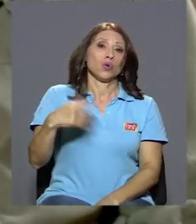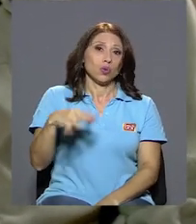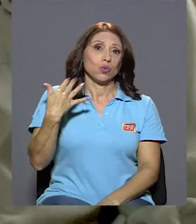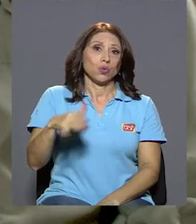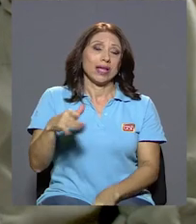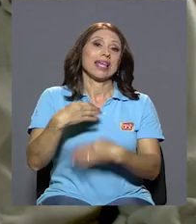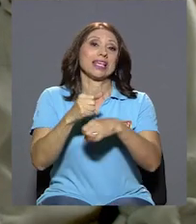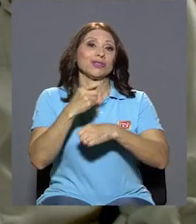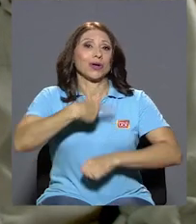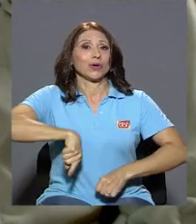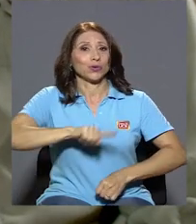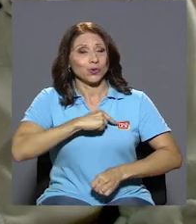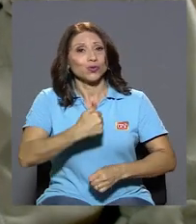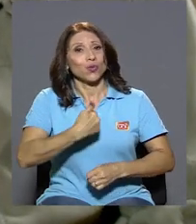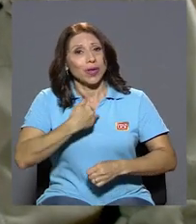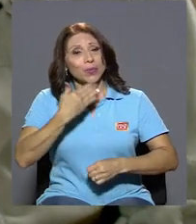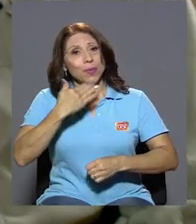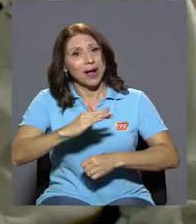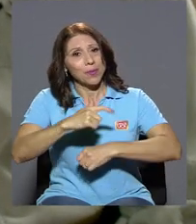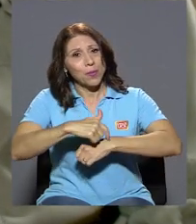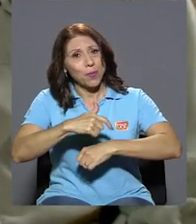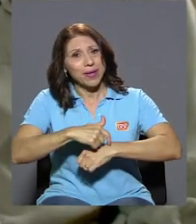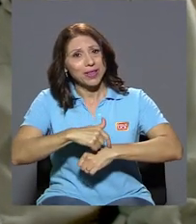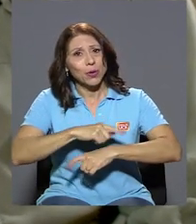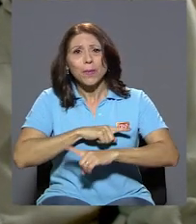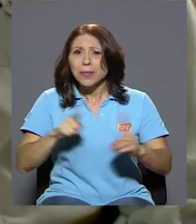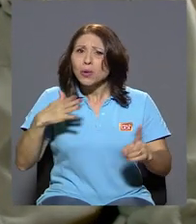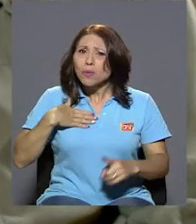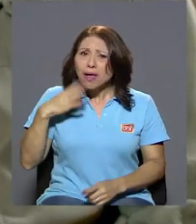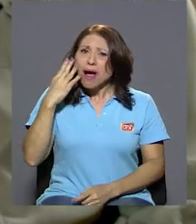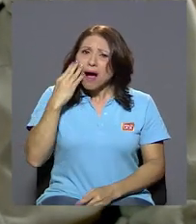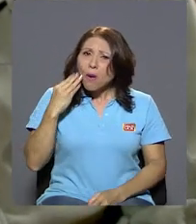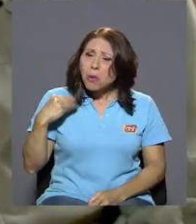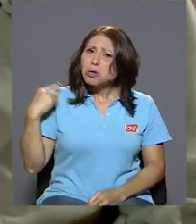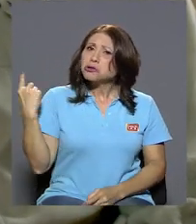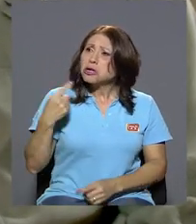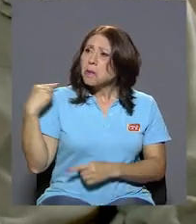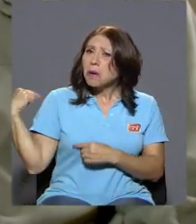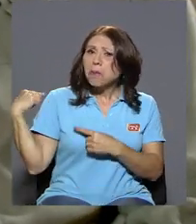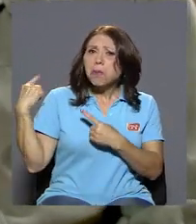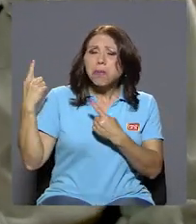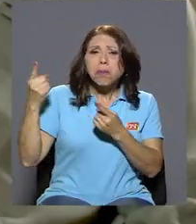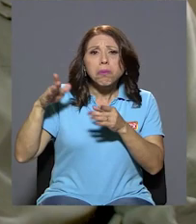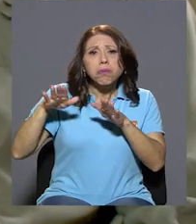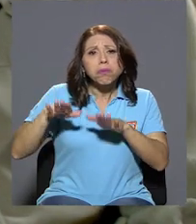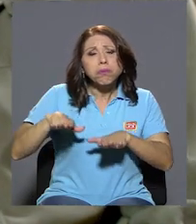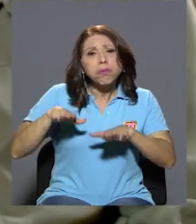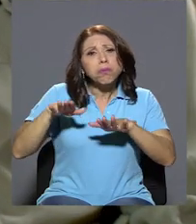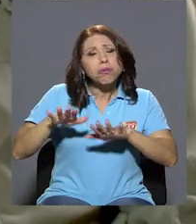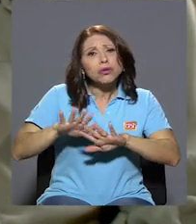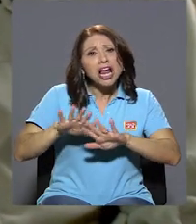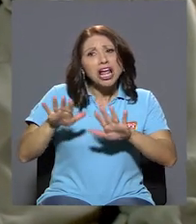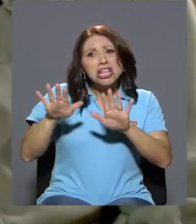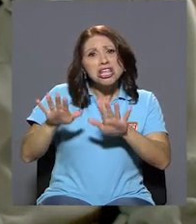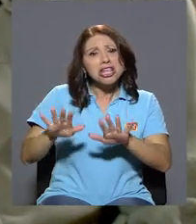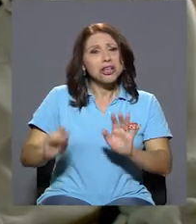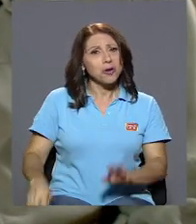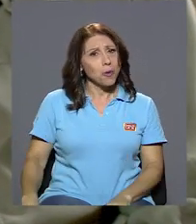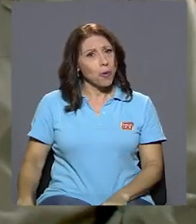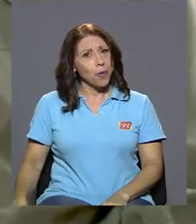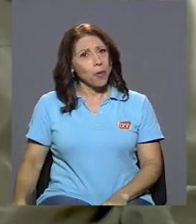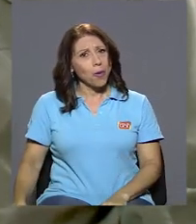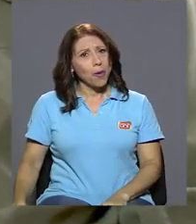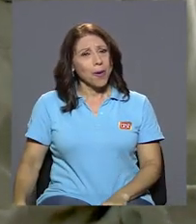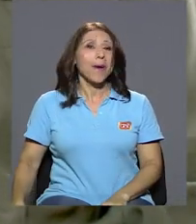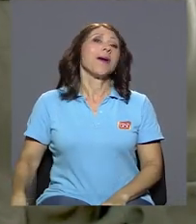nos hizo pasar un mal momento y era un hombre normalmente calmado tranquilo mi abuela